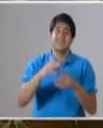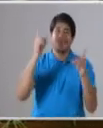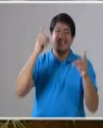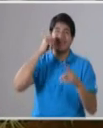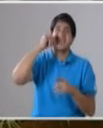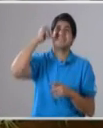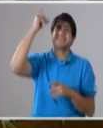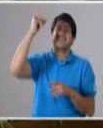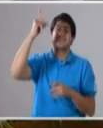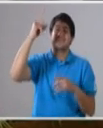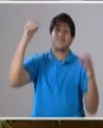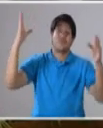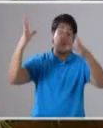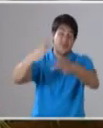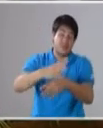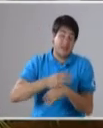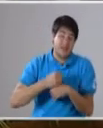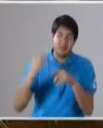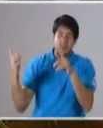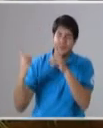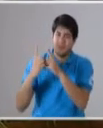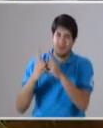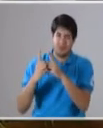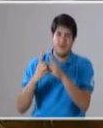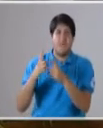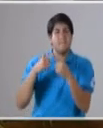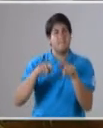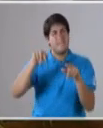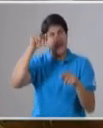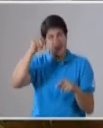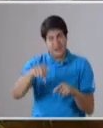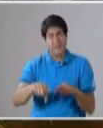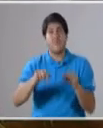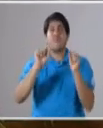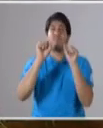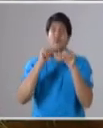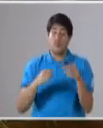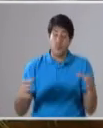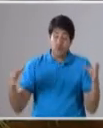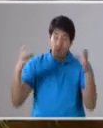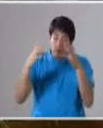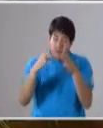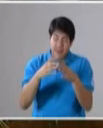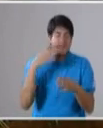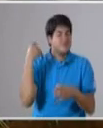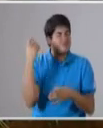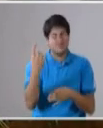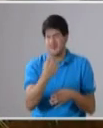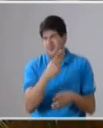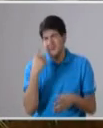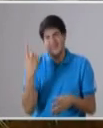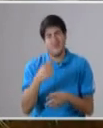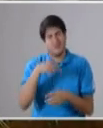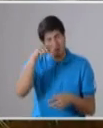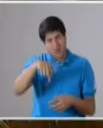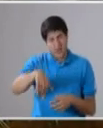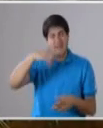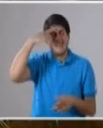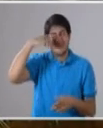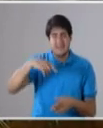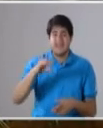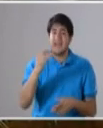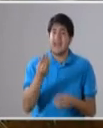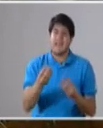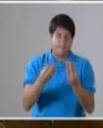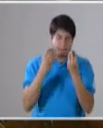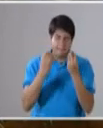nos alcanzó. Pero este día nos podemos juntar todos, ¿verdad? Es el día en que la